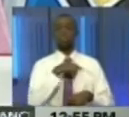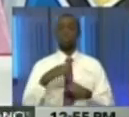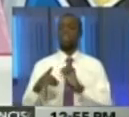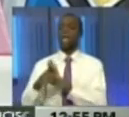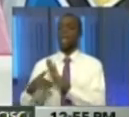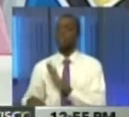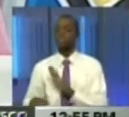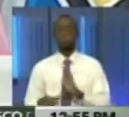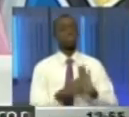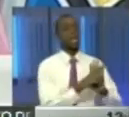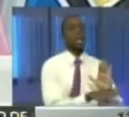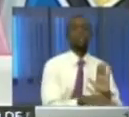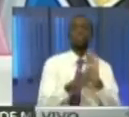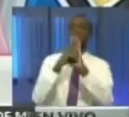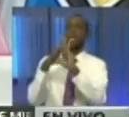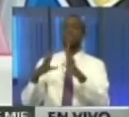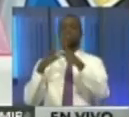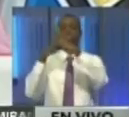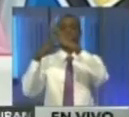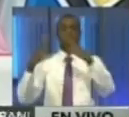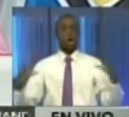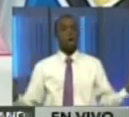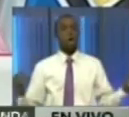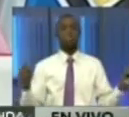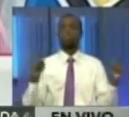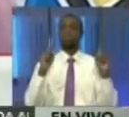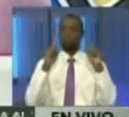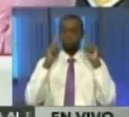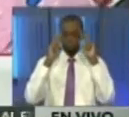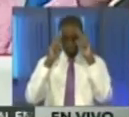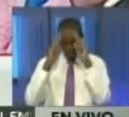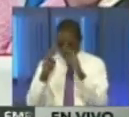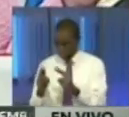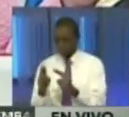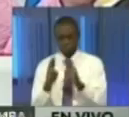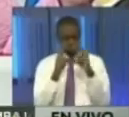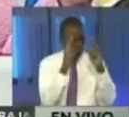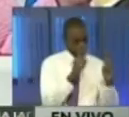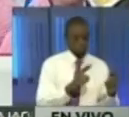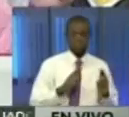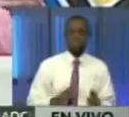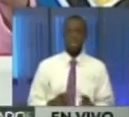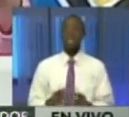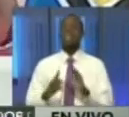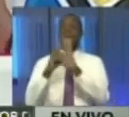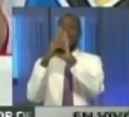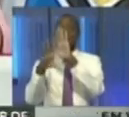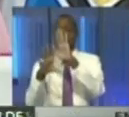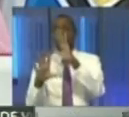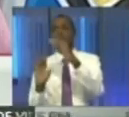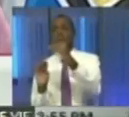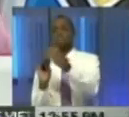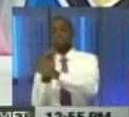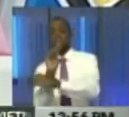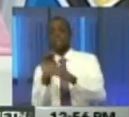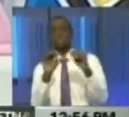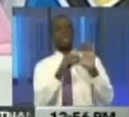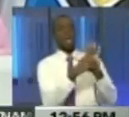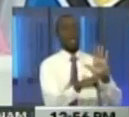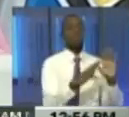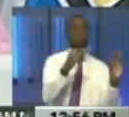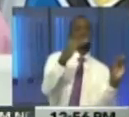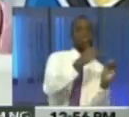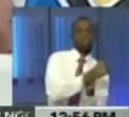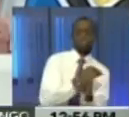derechos de todos y todas. Derechos que están en contrario, pero el Consejo Nacional Electoral está